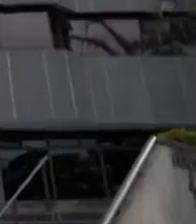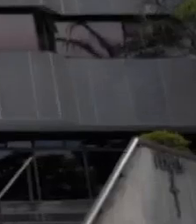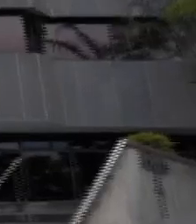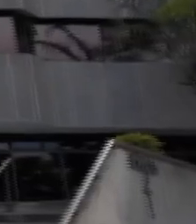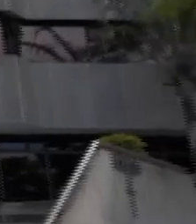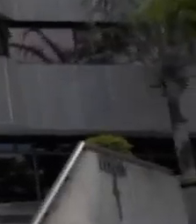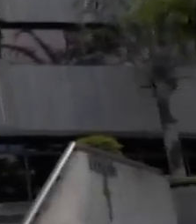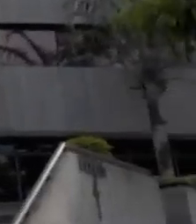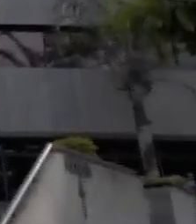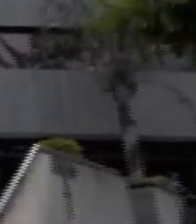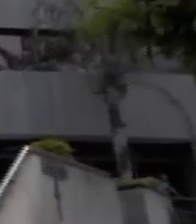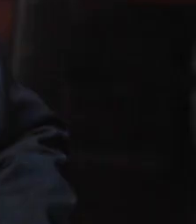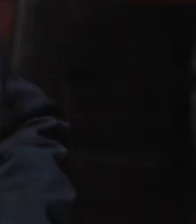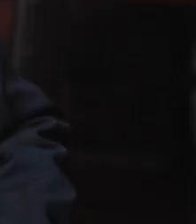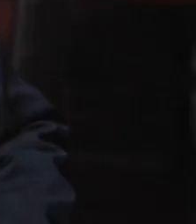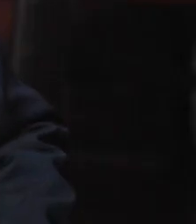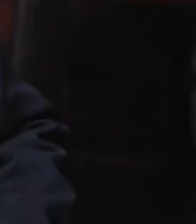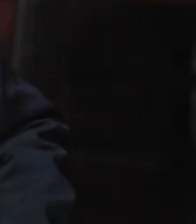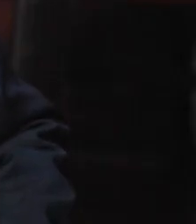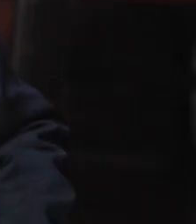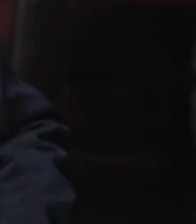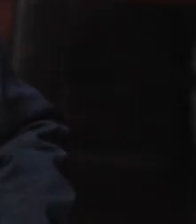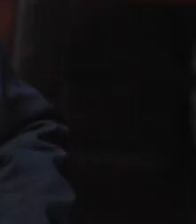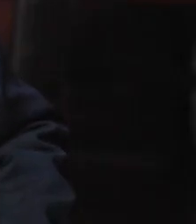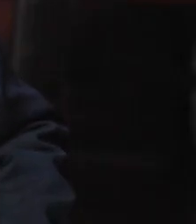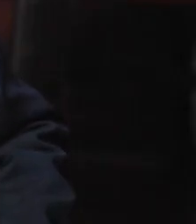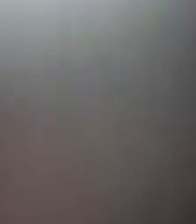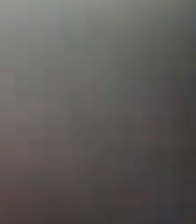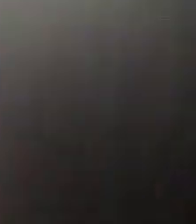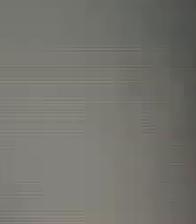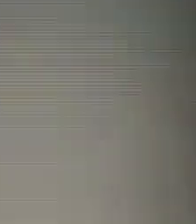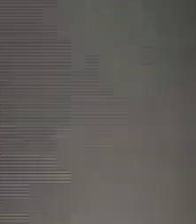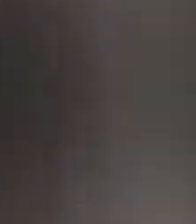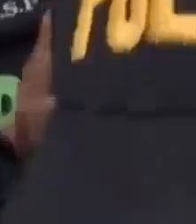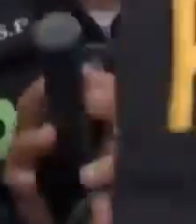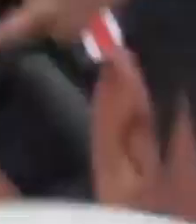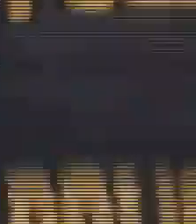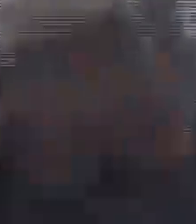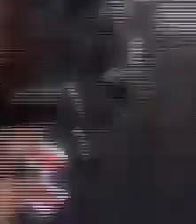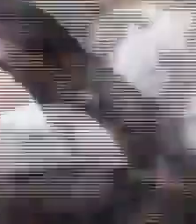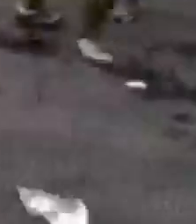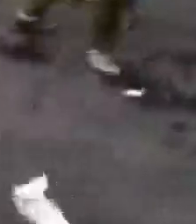que recurren es a la municipalidad, aunque el problema no sea la municipalidad.